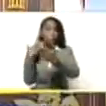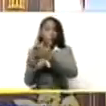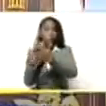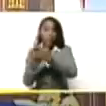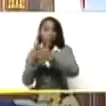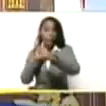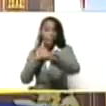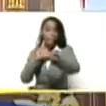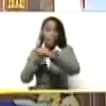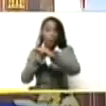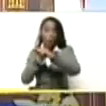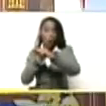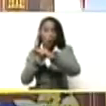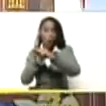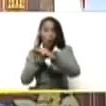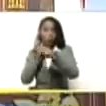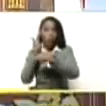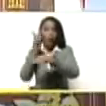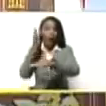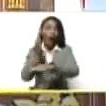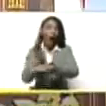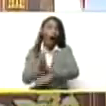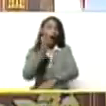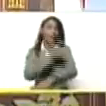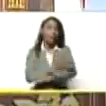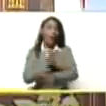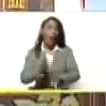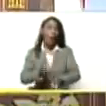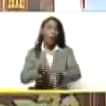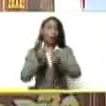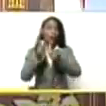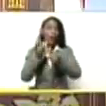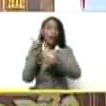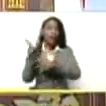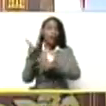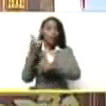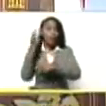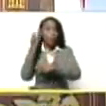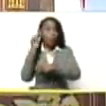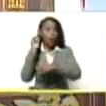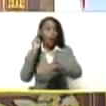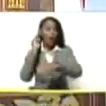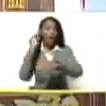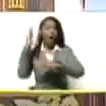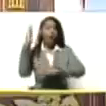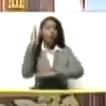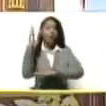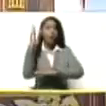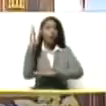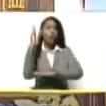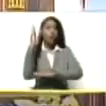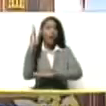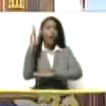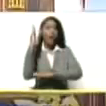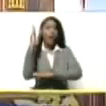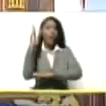de la capacidad de inversión de financiamiento y de la capacidad económica de su